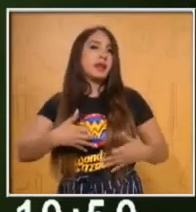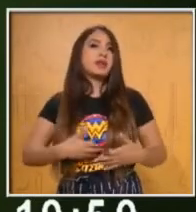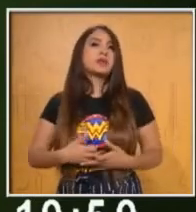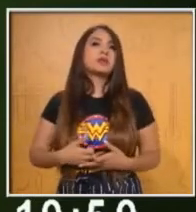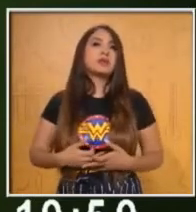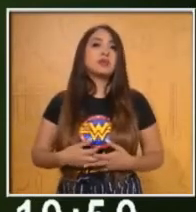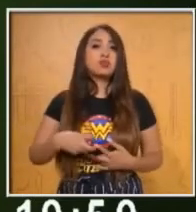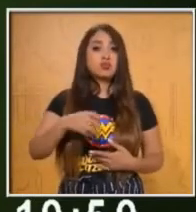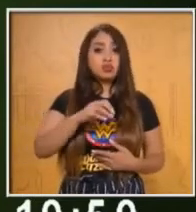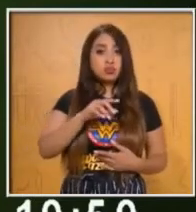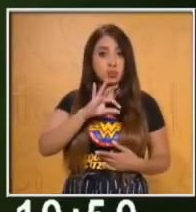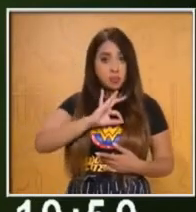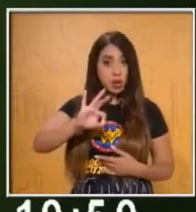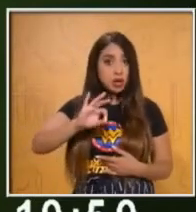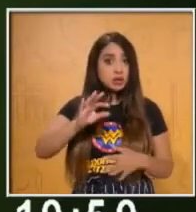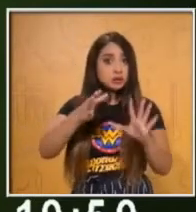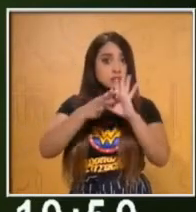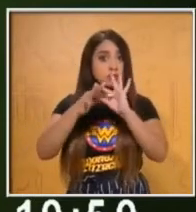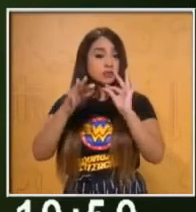me puede explicar